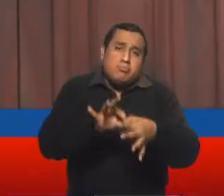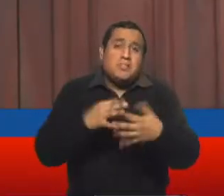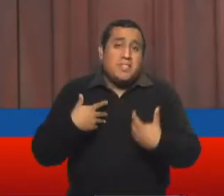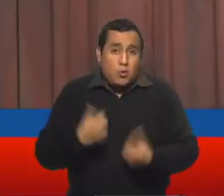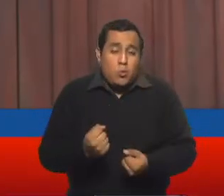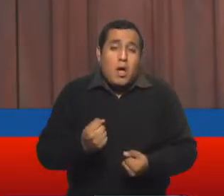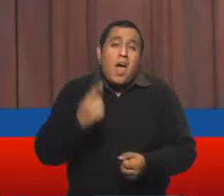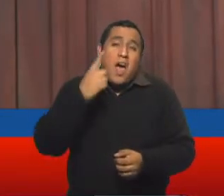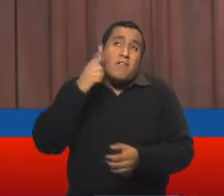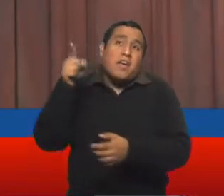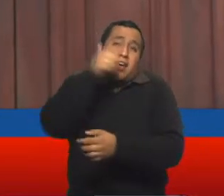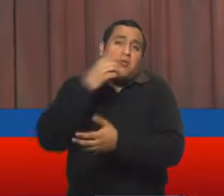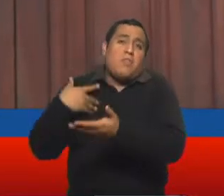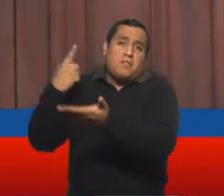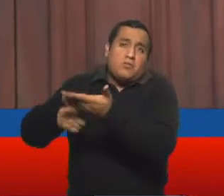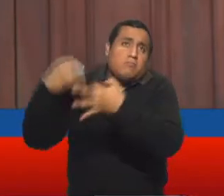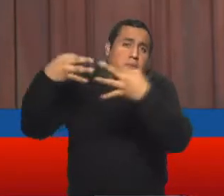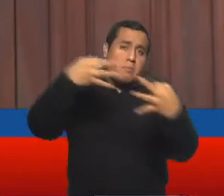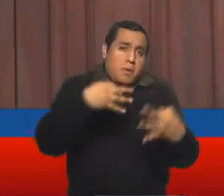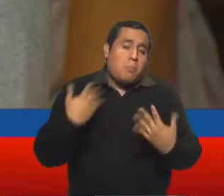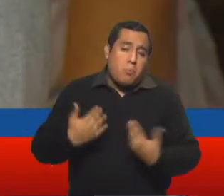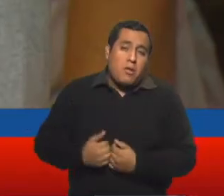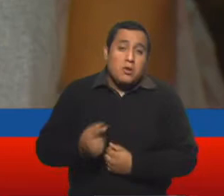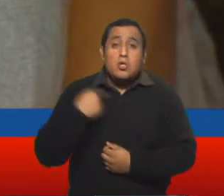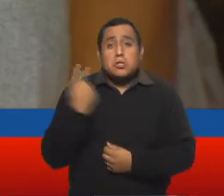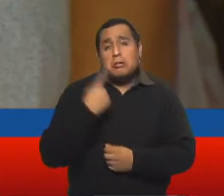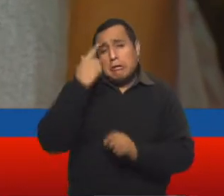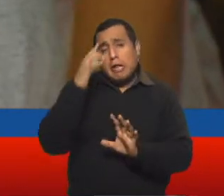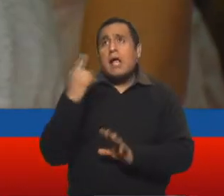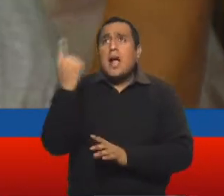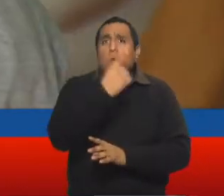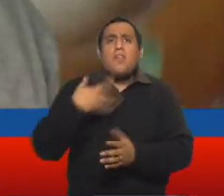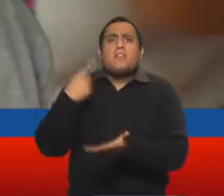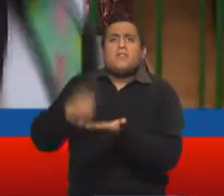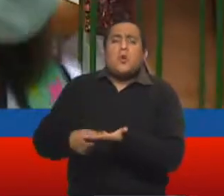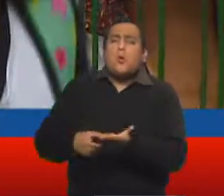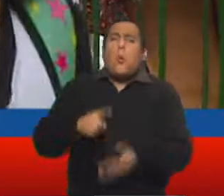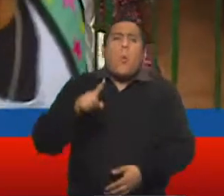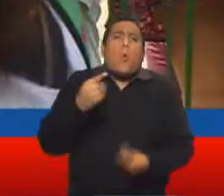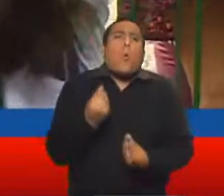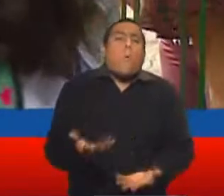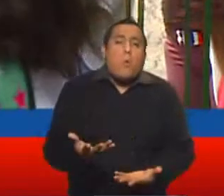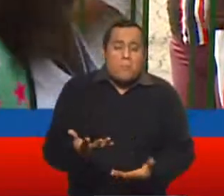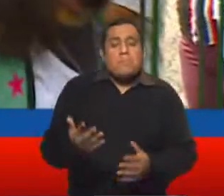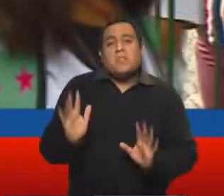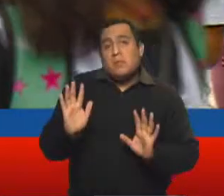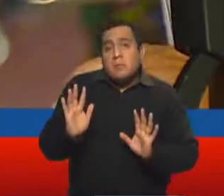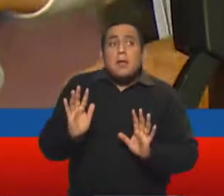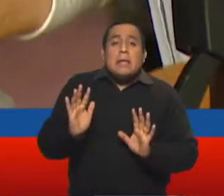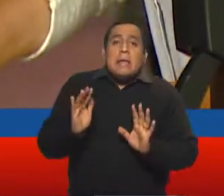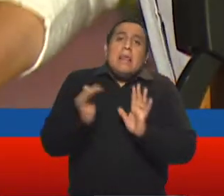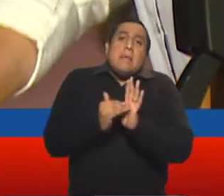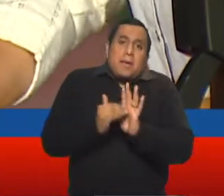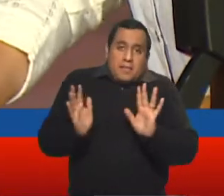para la mejor toma de una decisión. En ese sentido, nosotros creemos que cada decisión se debe vincular a la posibilidad de